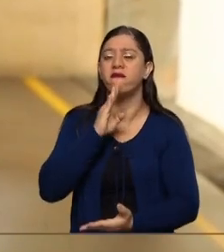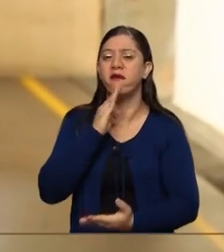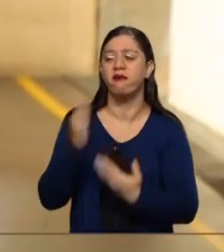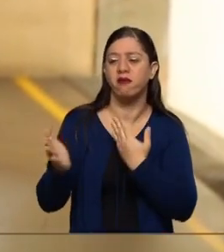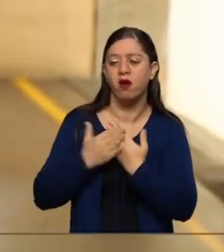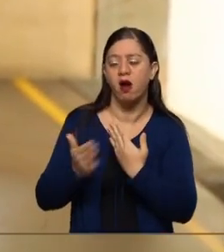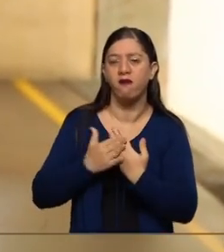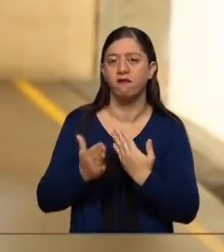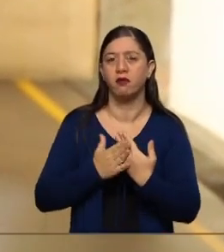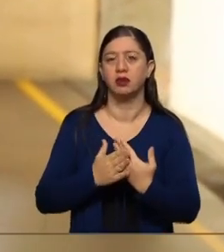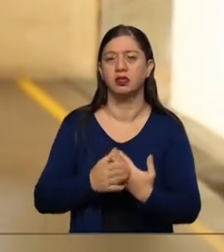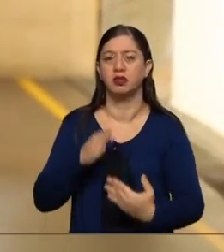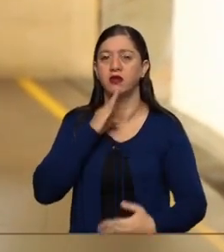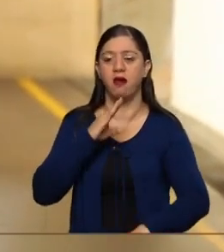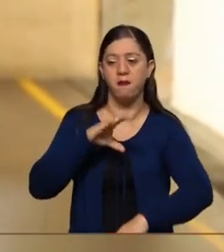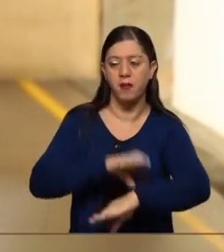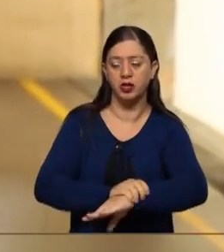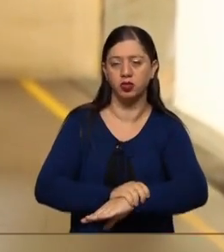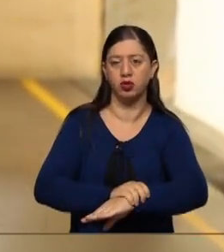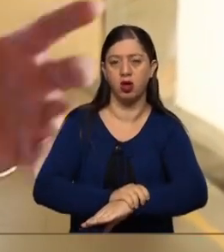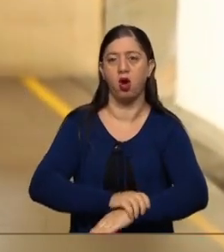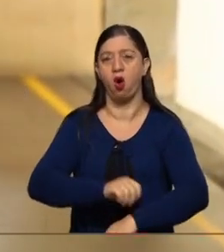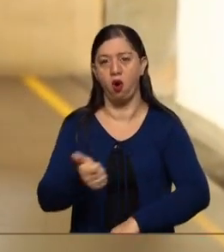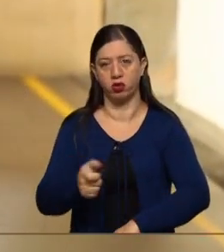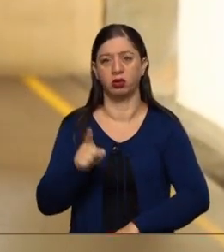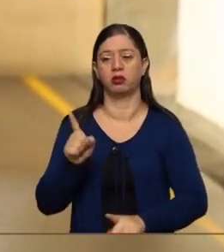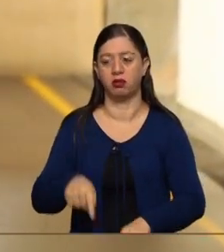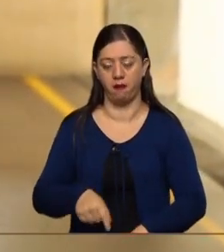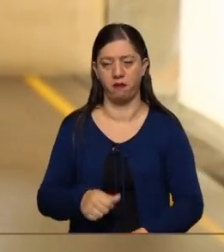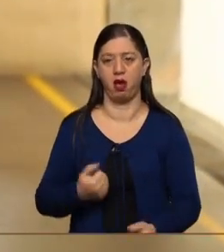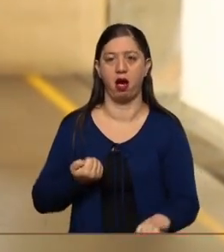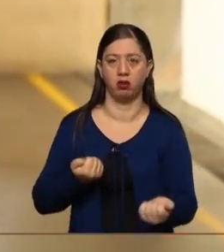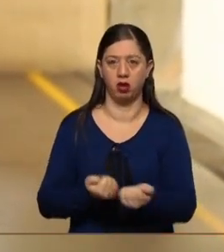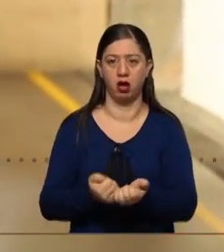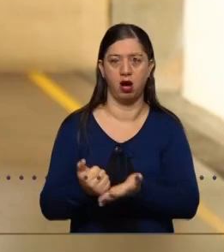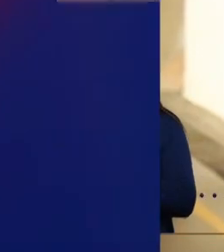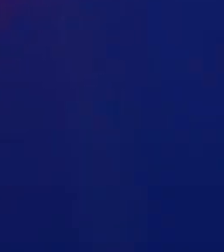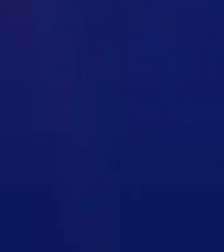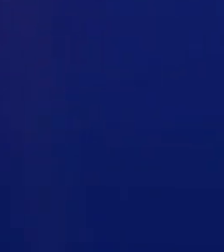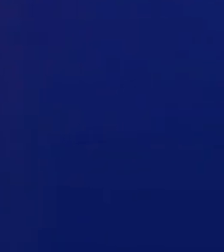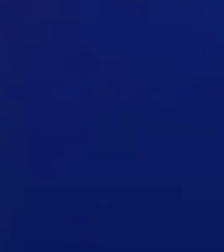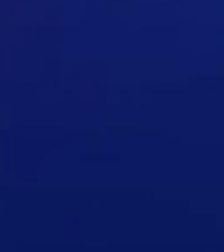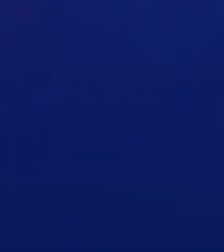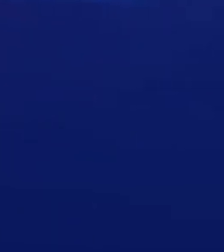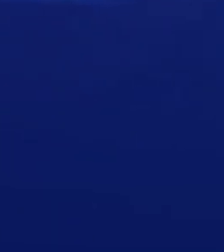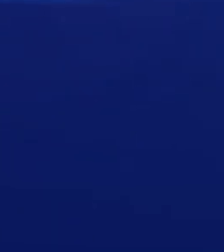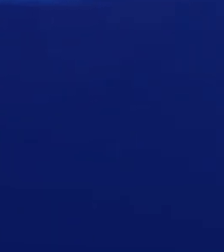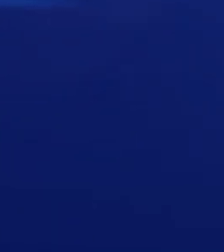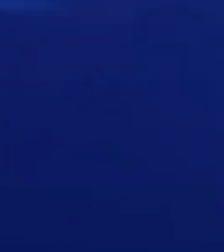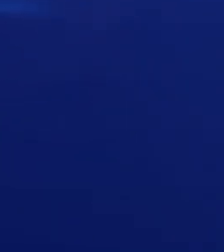a capturar a las demás personas que pudieron participar en estos hechos lamentables.